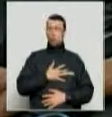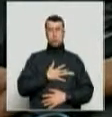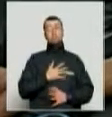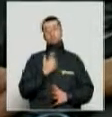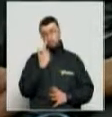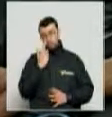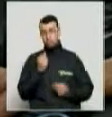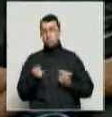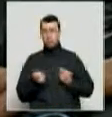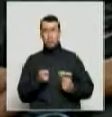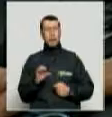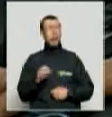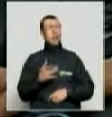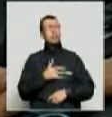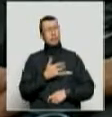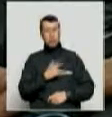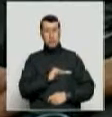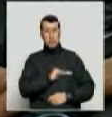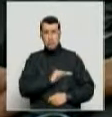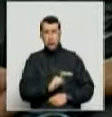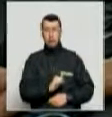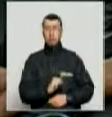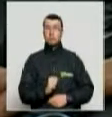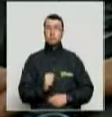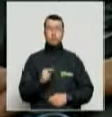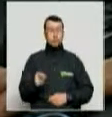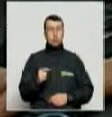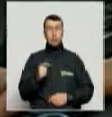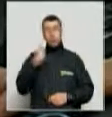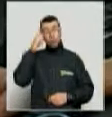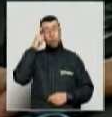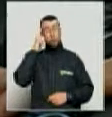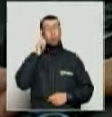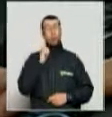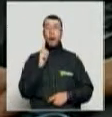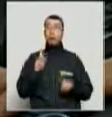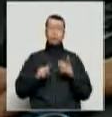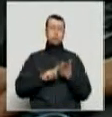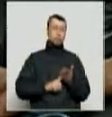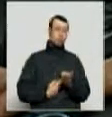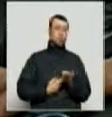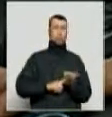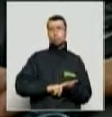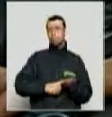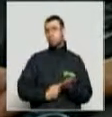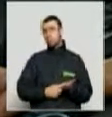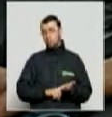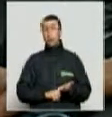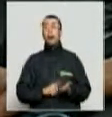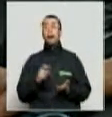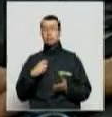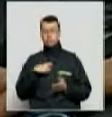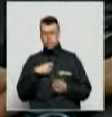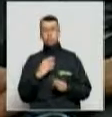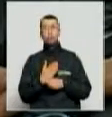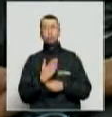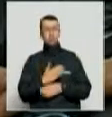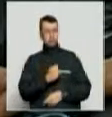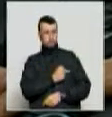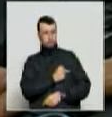se nos va a salir del pecho, sudoración profusa, insomnio, muchos pacientes con insomnio generalmente tienen patologías cardiovasculares,